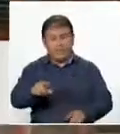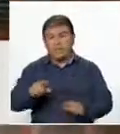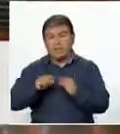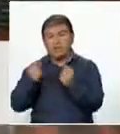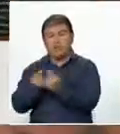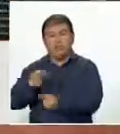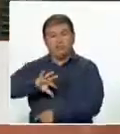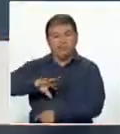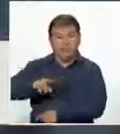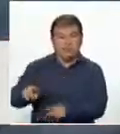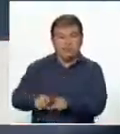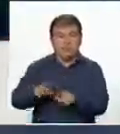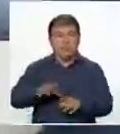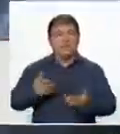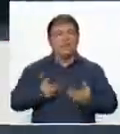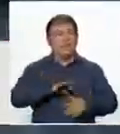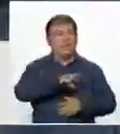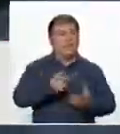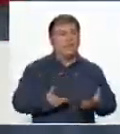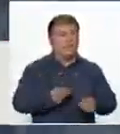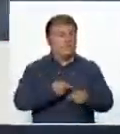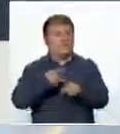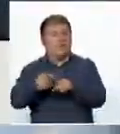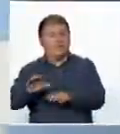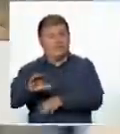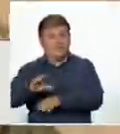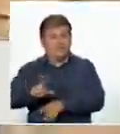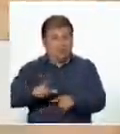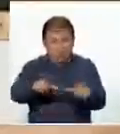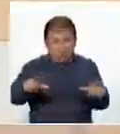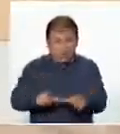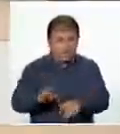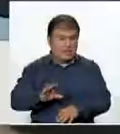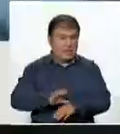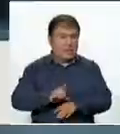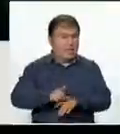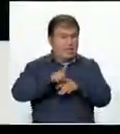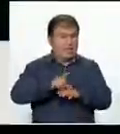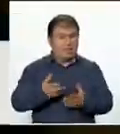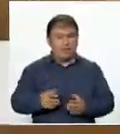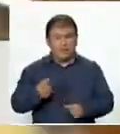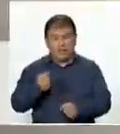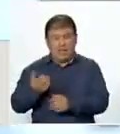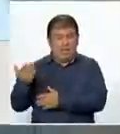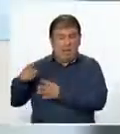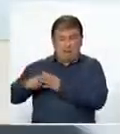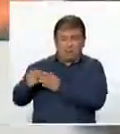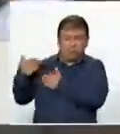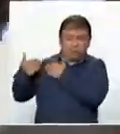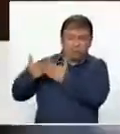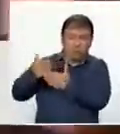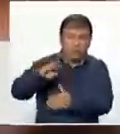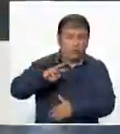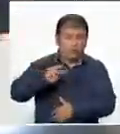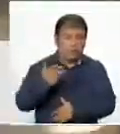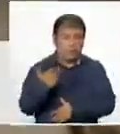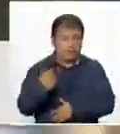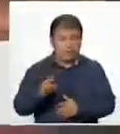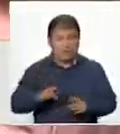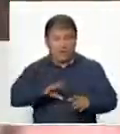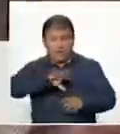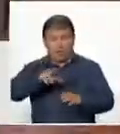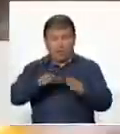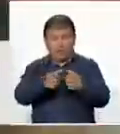organización también se dedicaba al robo agravado en distintas partes de la capital y operaba desde el 2015. En el robo de containers se presume